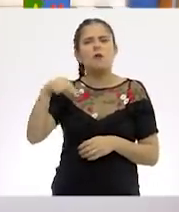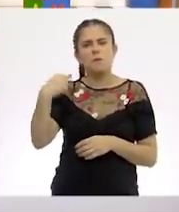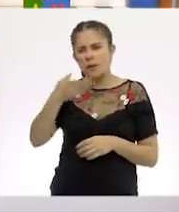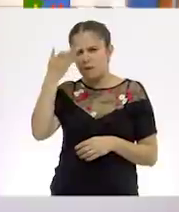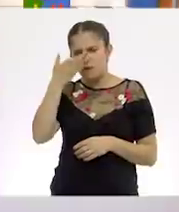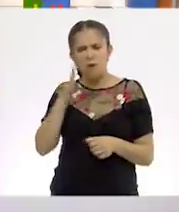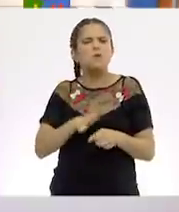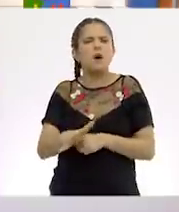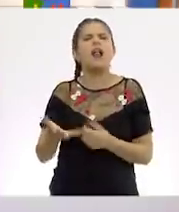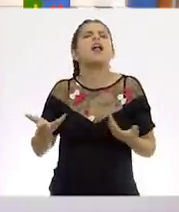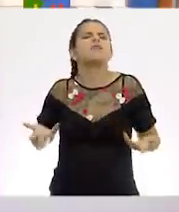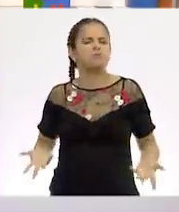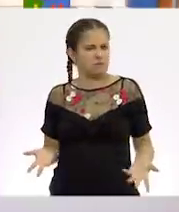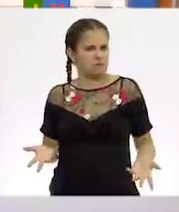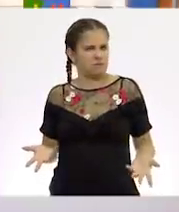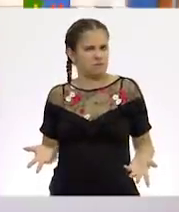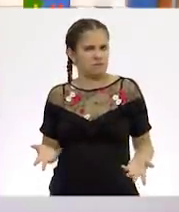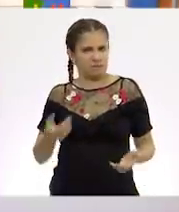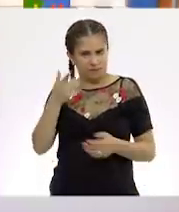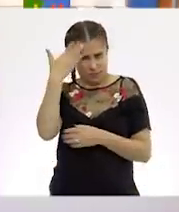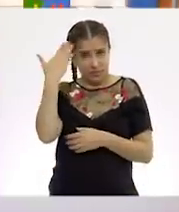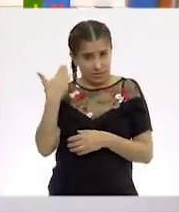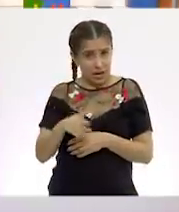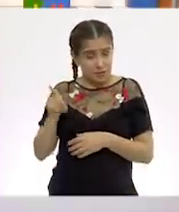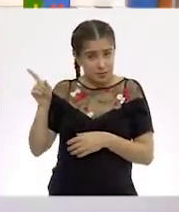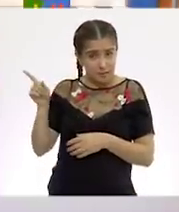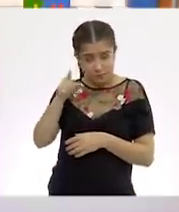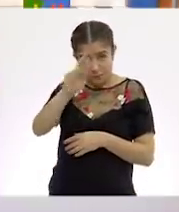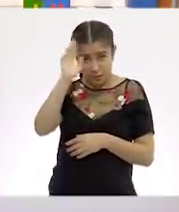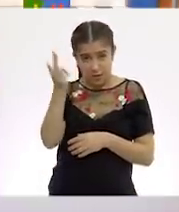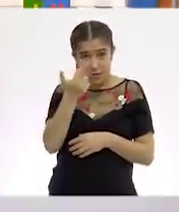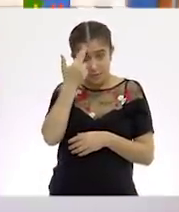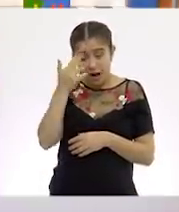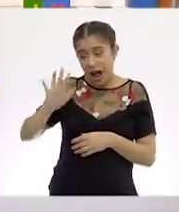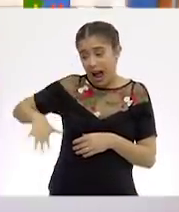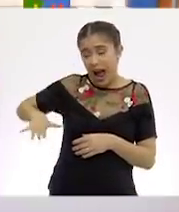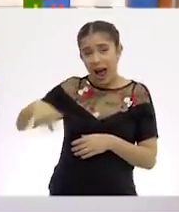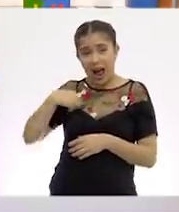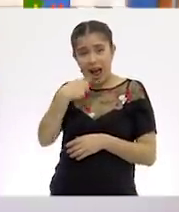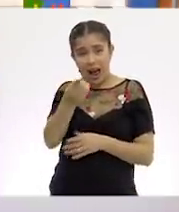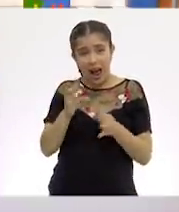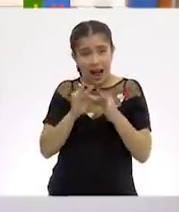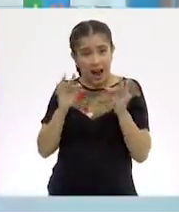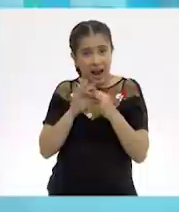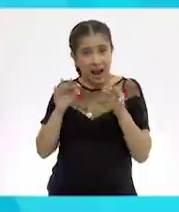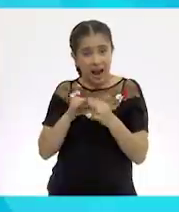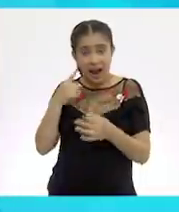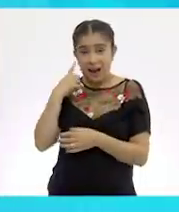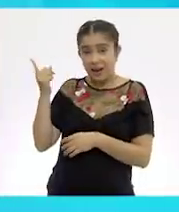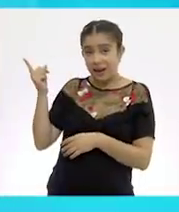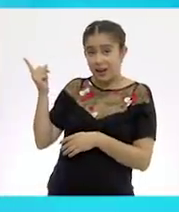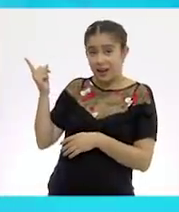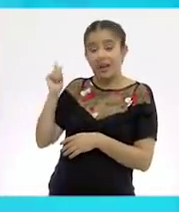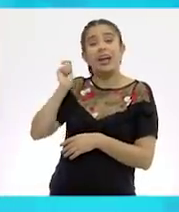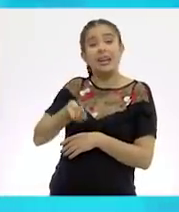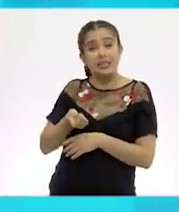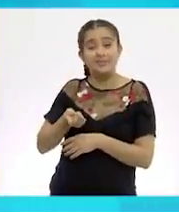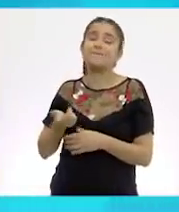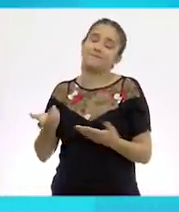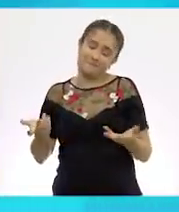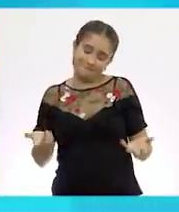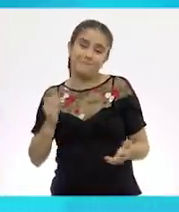Alexia? ¿Se las quieres enseñar a las niñas y a los niños? ¿Lo recuerdan? Se los acabo de decir hace un momento. Muy